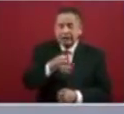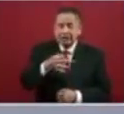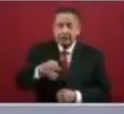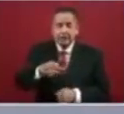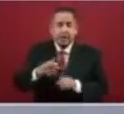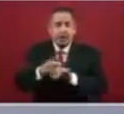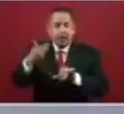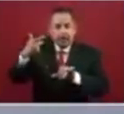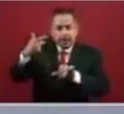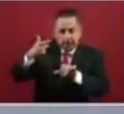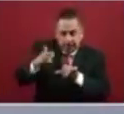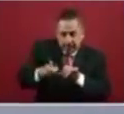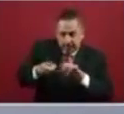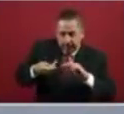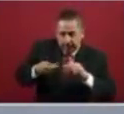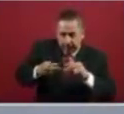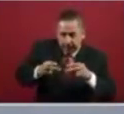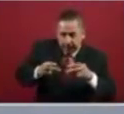transgénico.